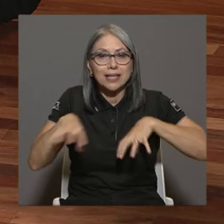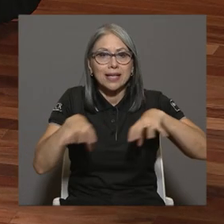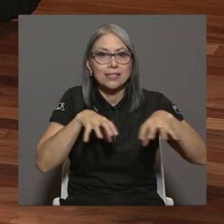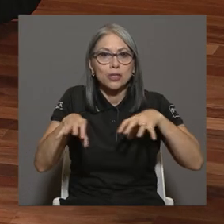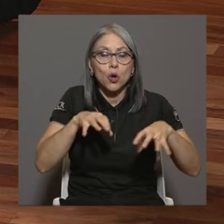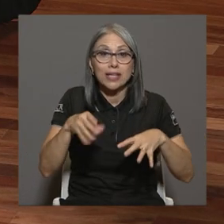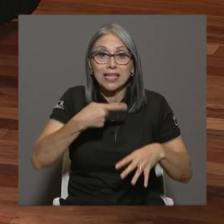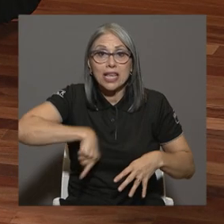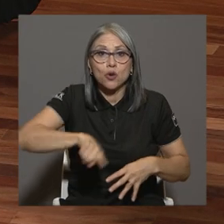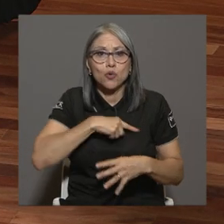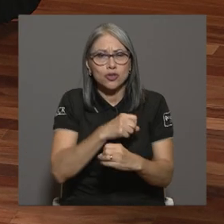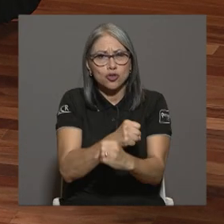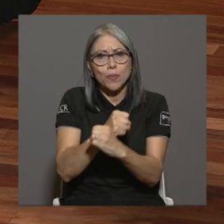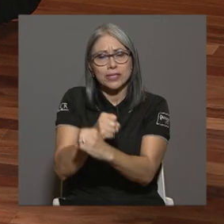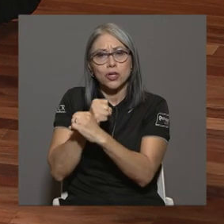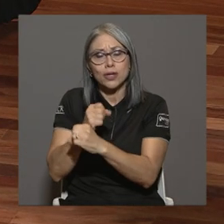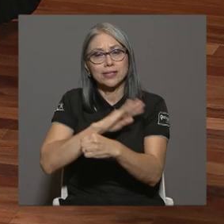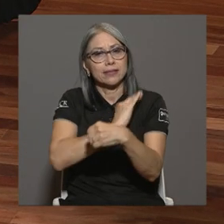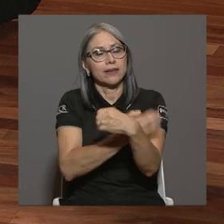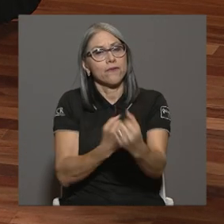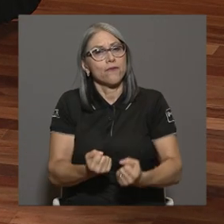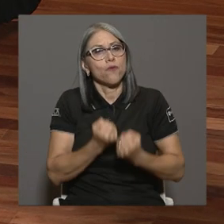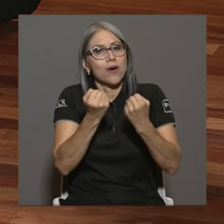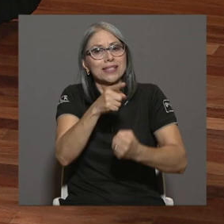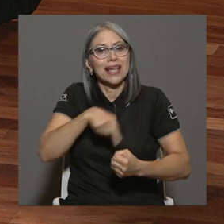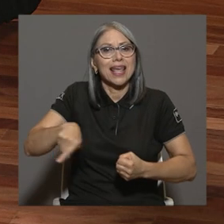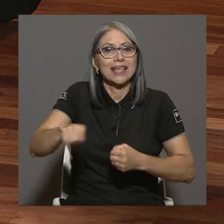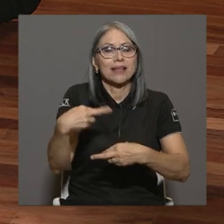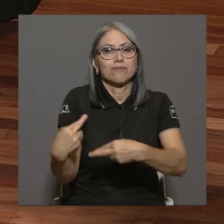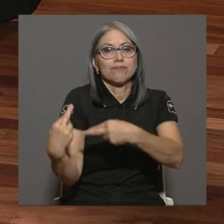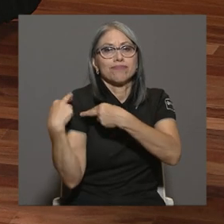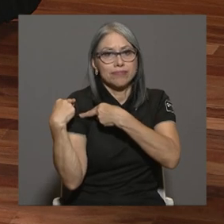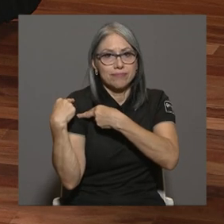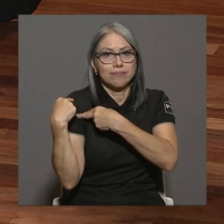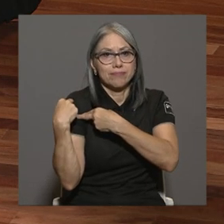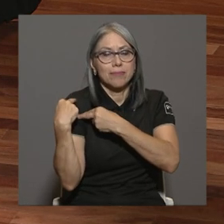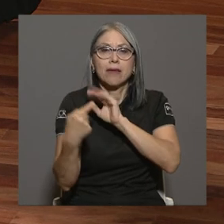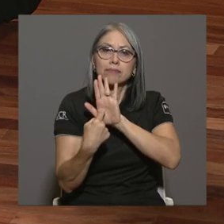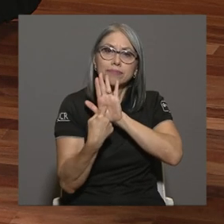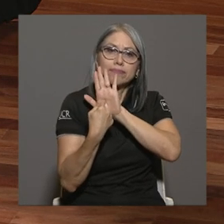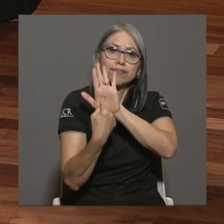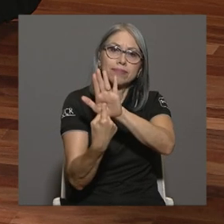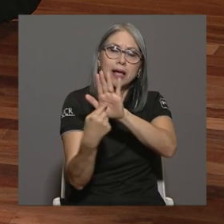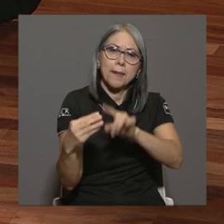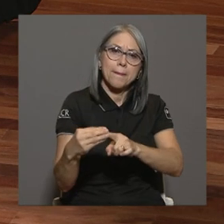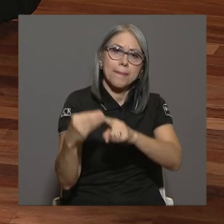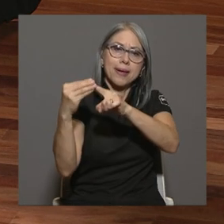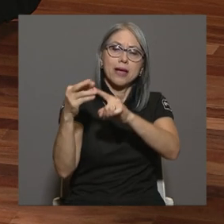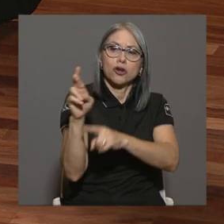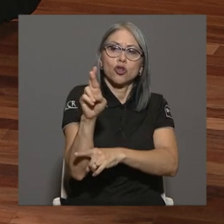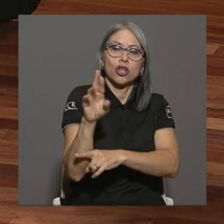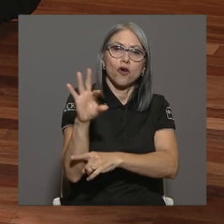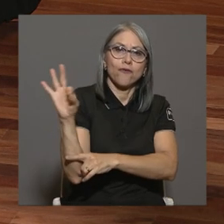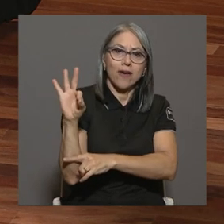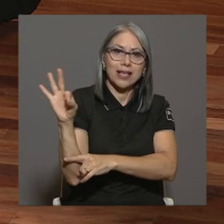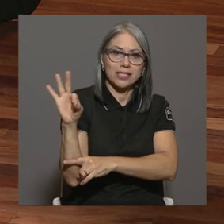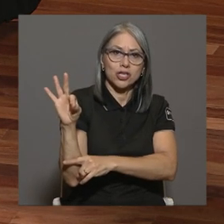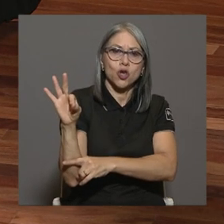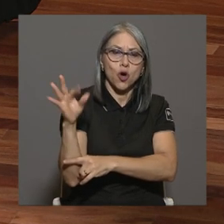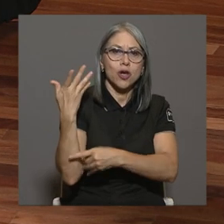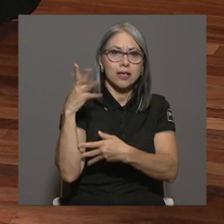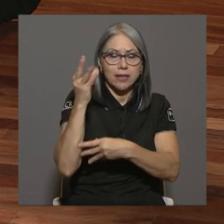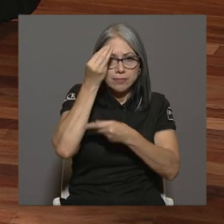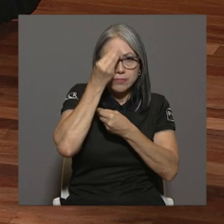este compromiso, haciendo eco de la esencia por la cual don Rodrigo Facio abogó en su